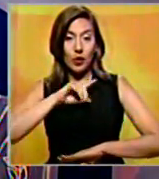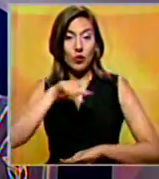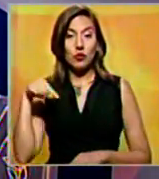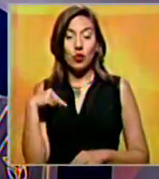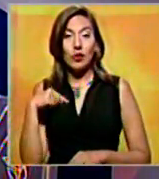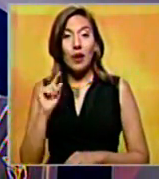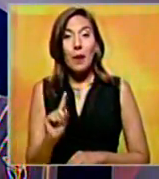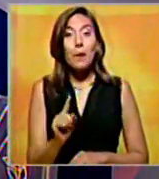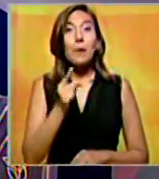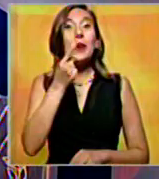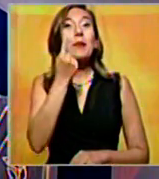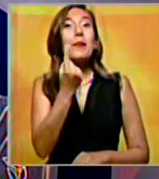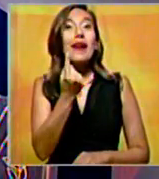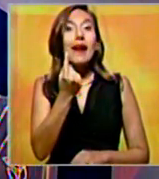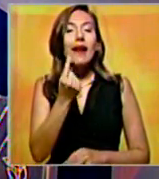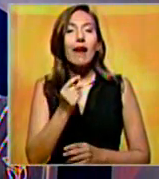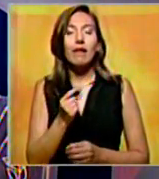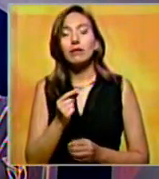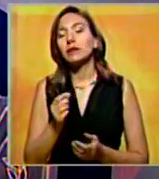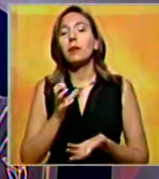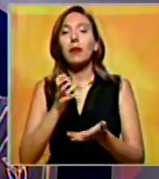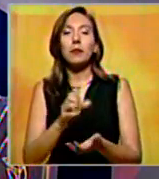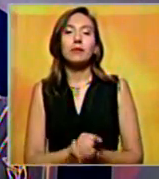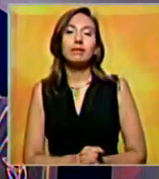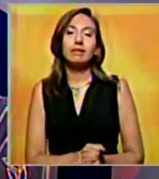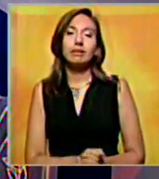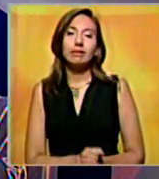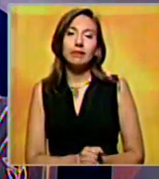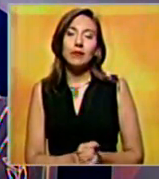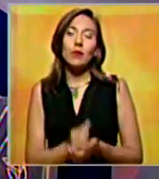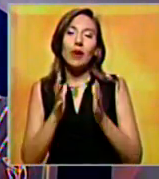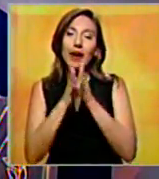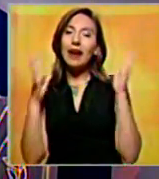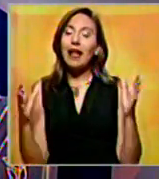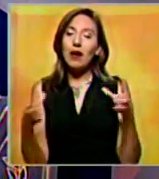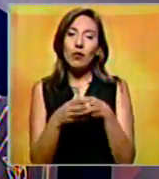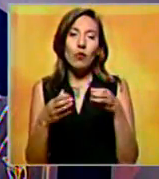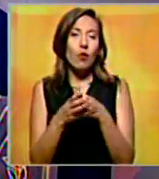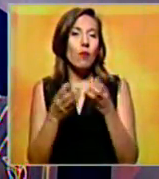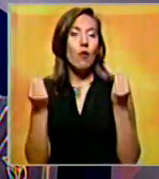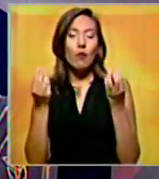primera temporada. Sí, señor. Hermosísimo. Hermosa campaña. Gran equipo, mucho trabajo y mucha mística.